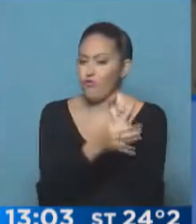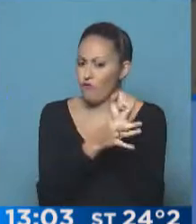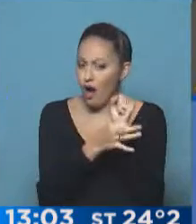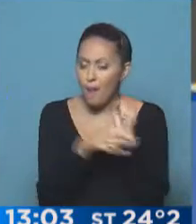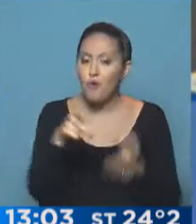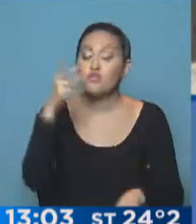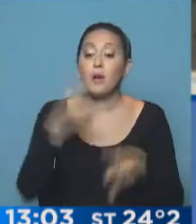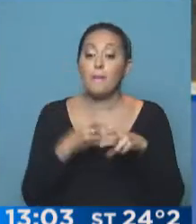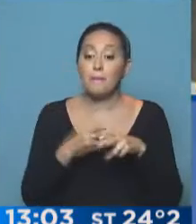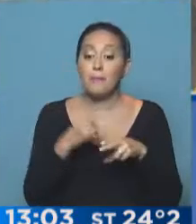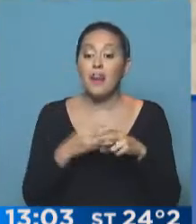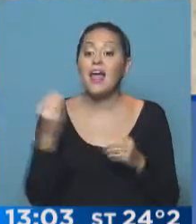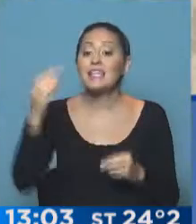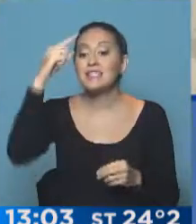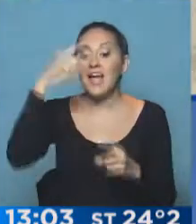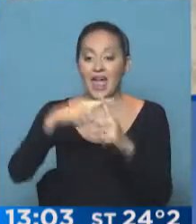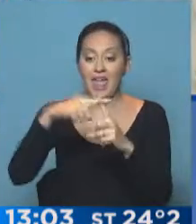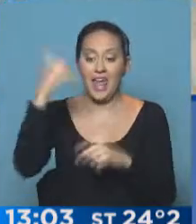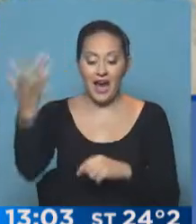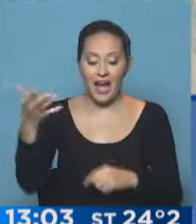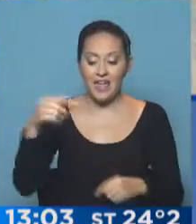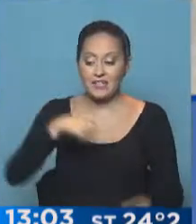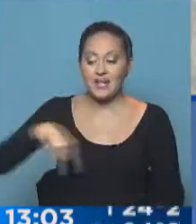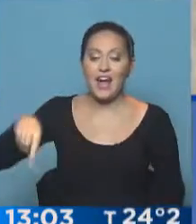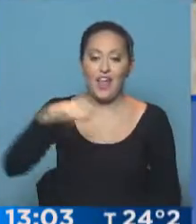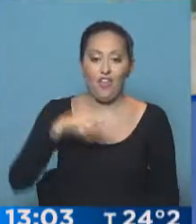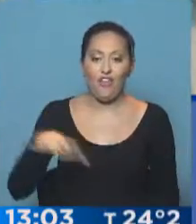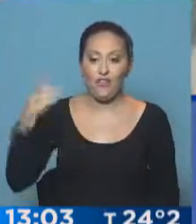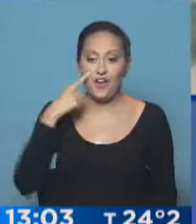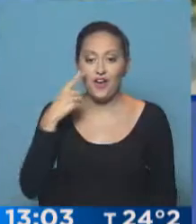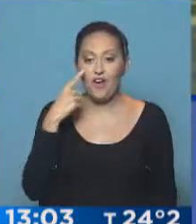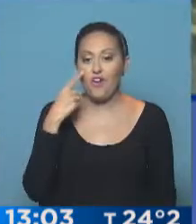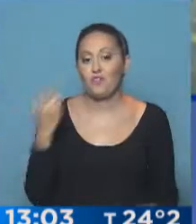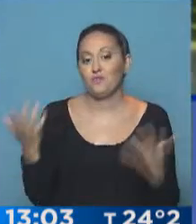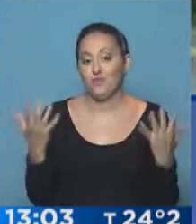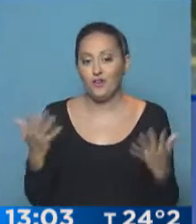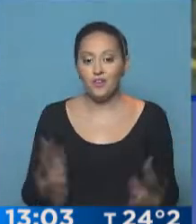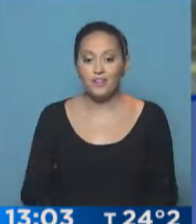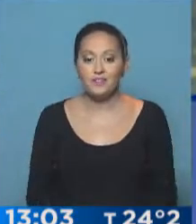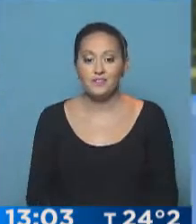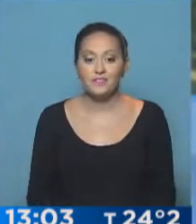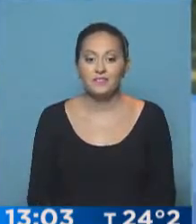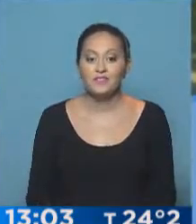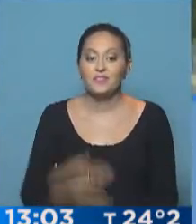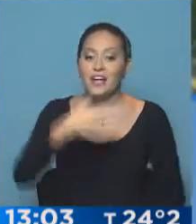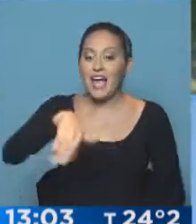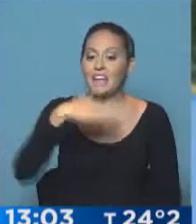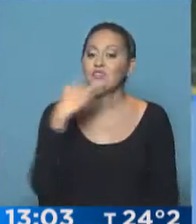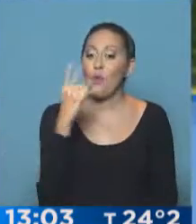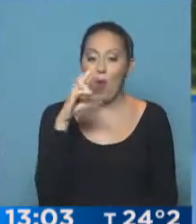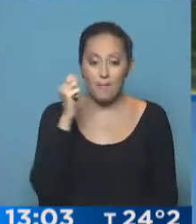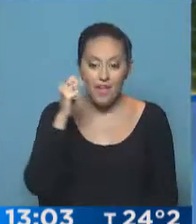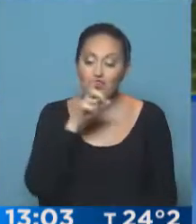plaza de la iglesia la redonda así se la conoce popularmente aquí el juramento casi a una cuadra de